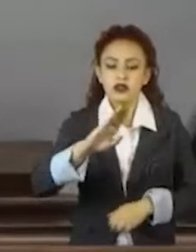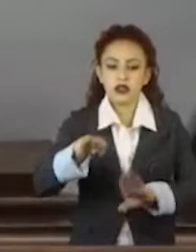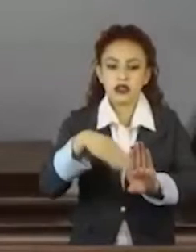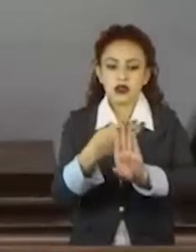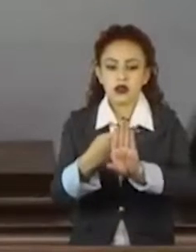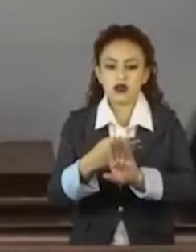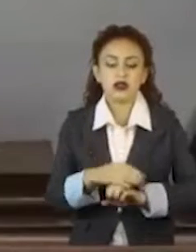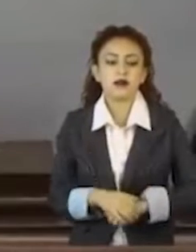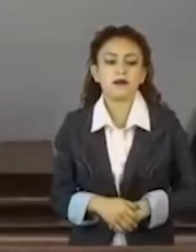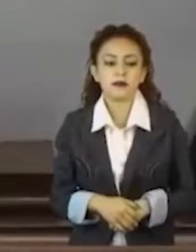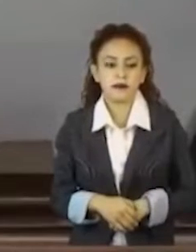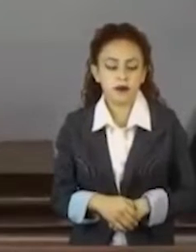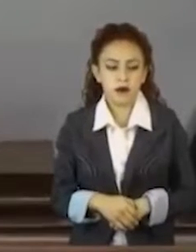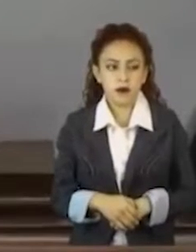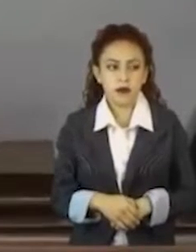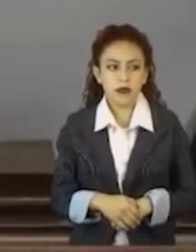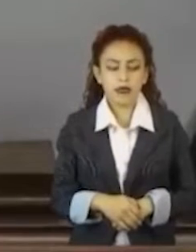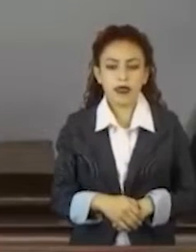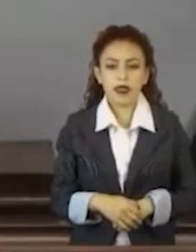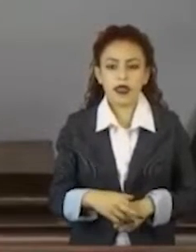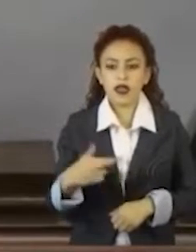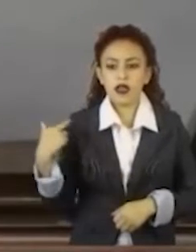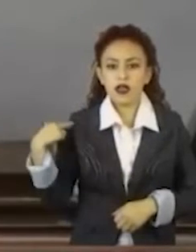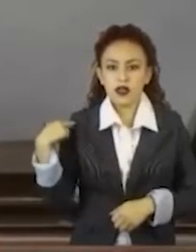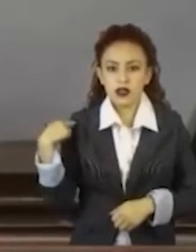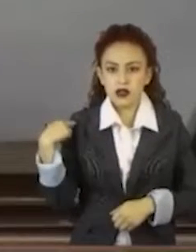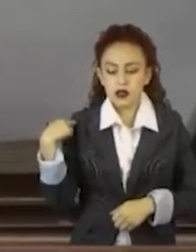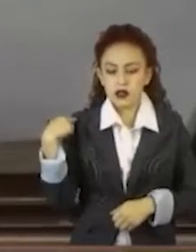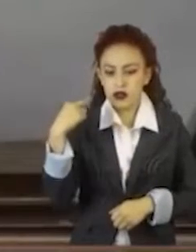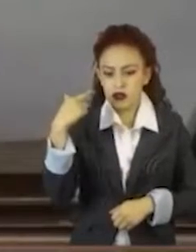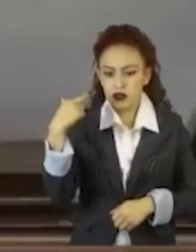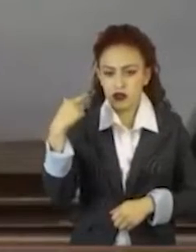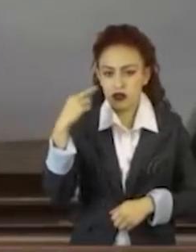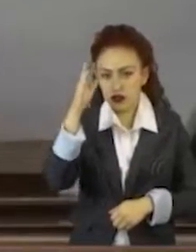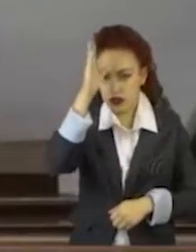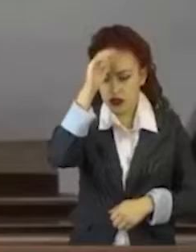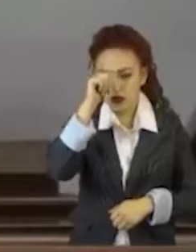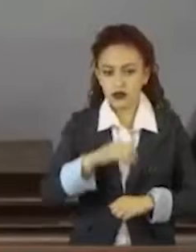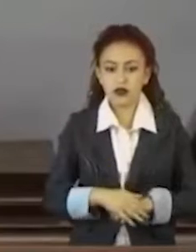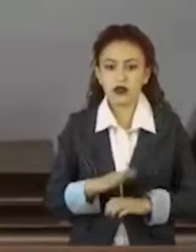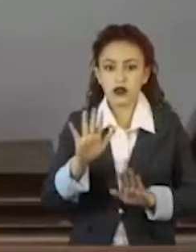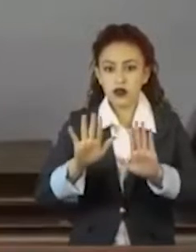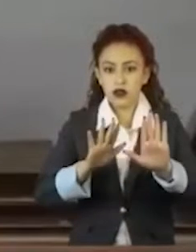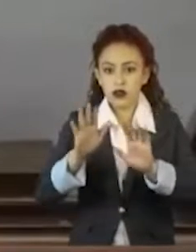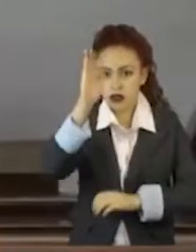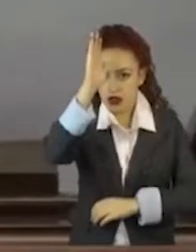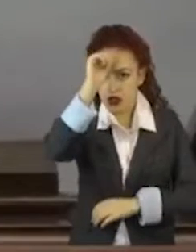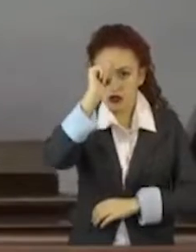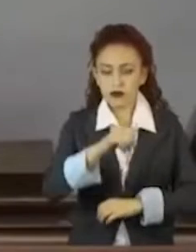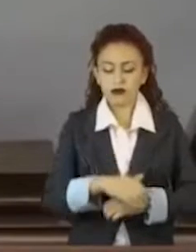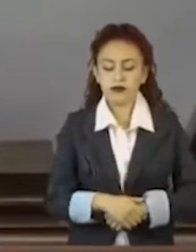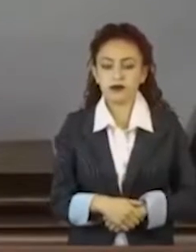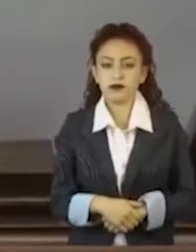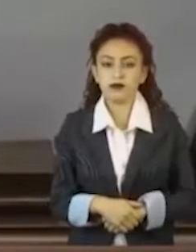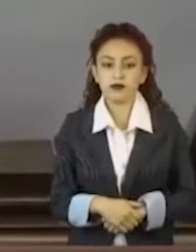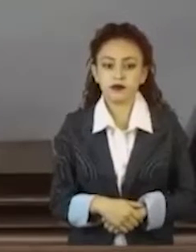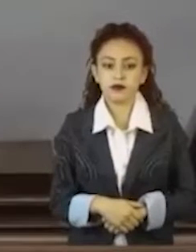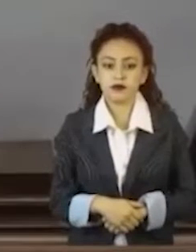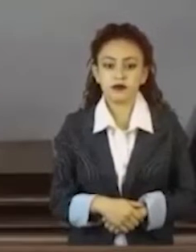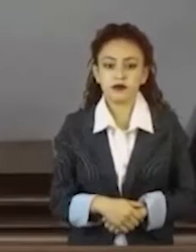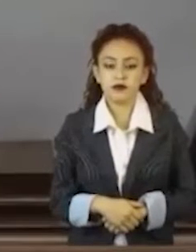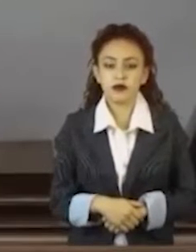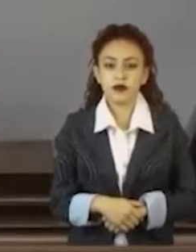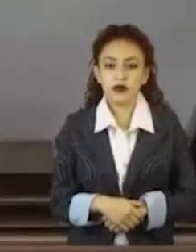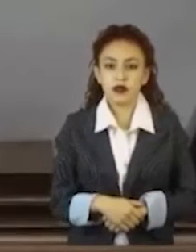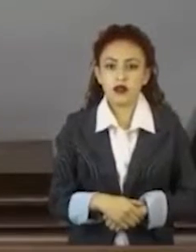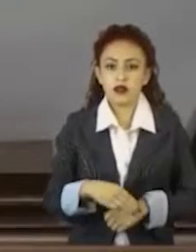en contra. Reyes Cosari Roberto, a favor. Barragán Vélez Juan Carlos, a favor. Núñez